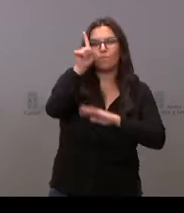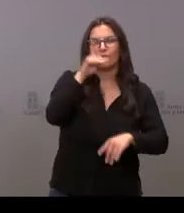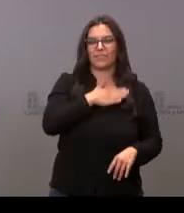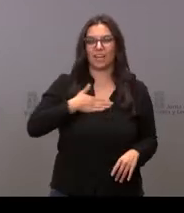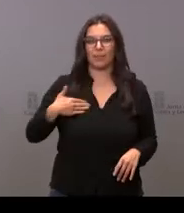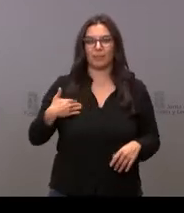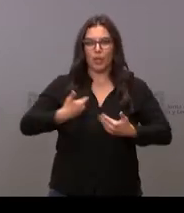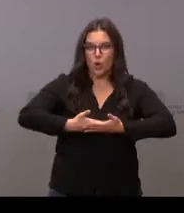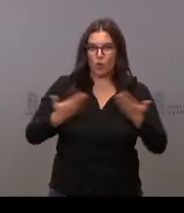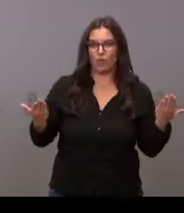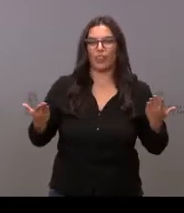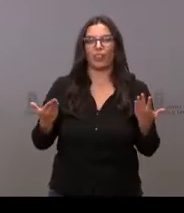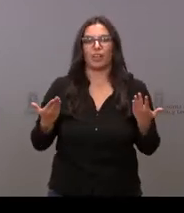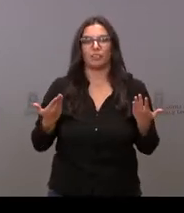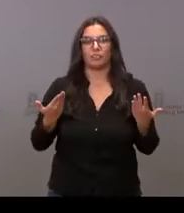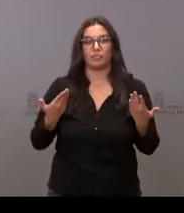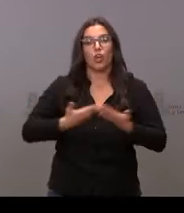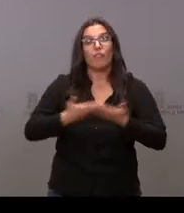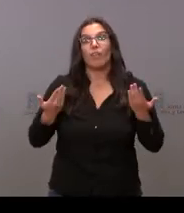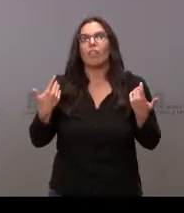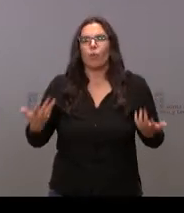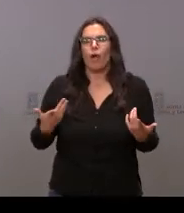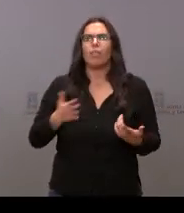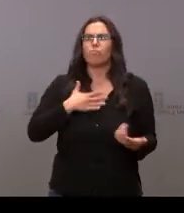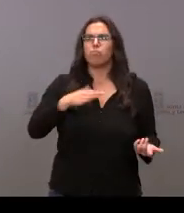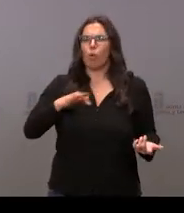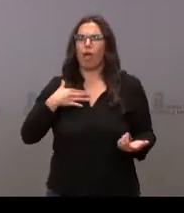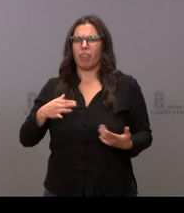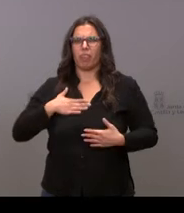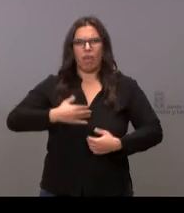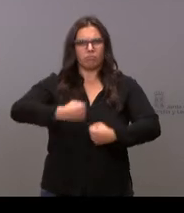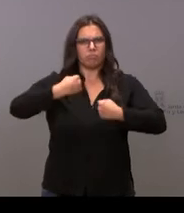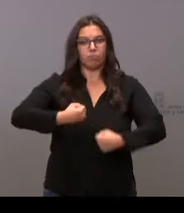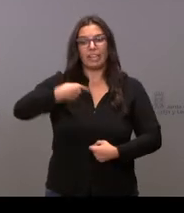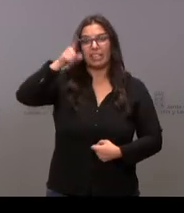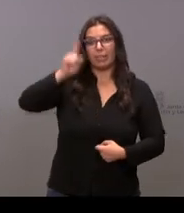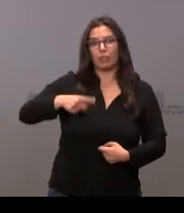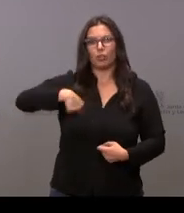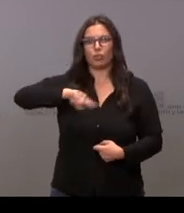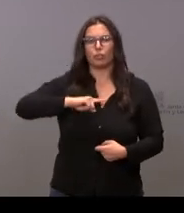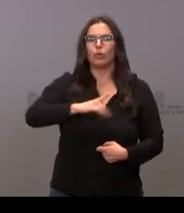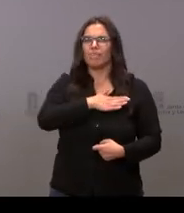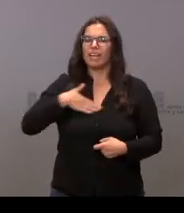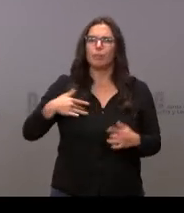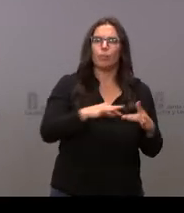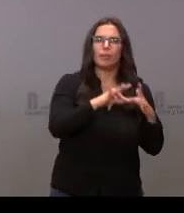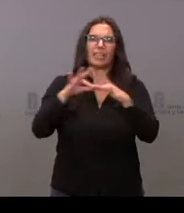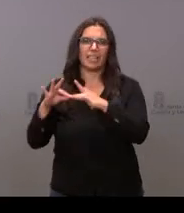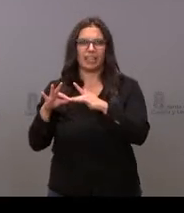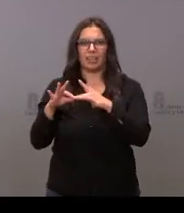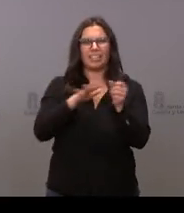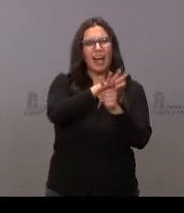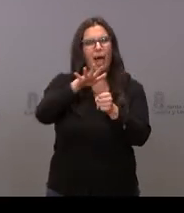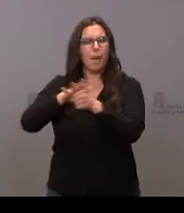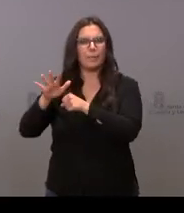con confianza en nuestras posibilidades y con la voluntad de posicionarnos a la cabeza de aquellos ámbitos